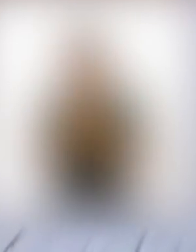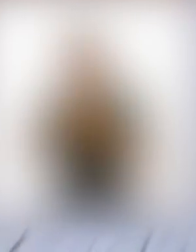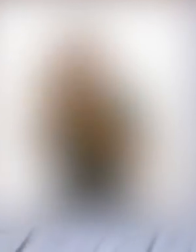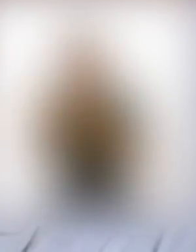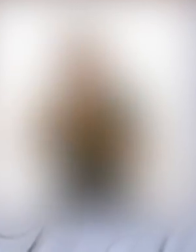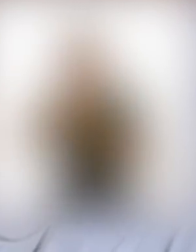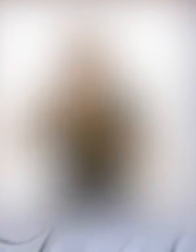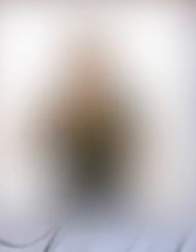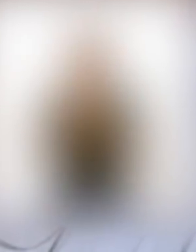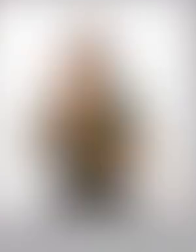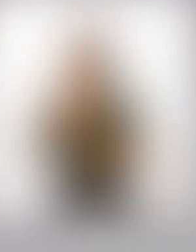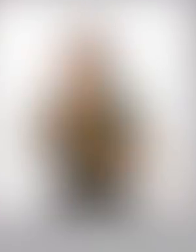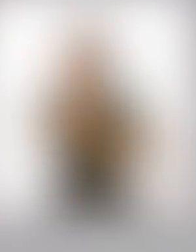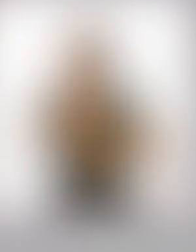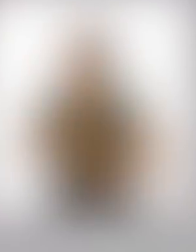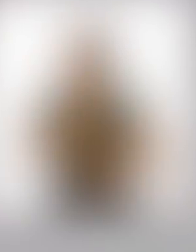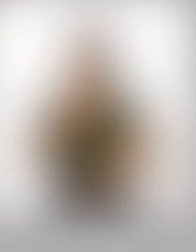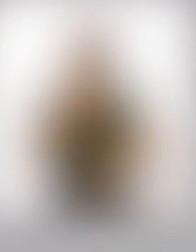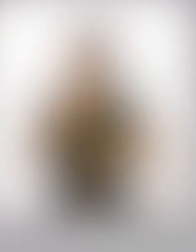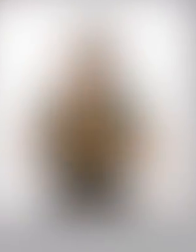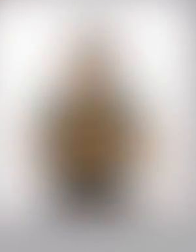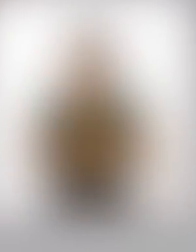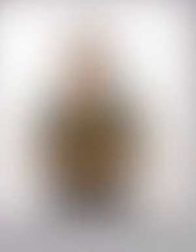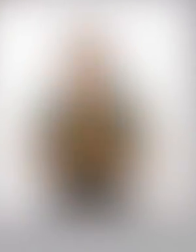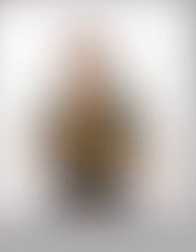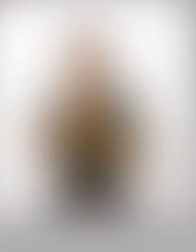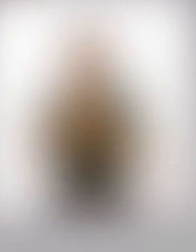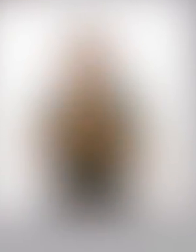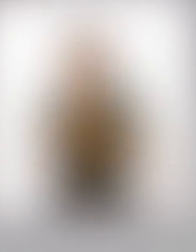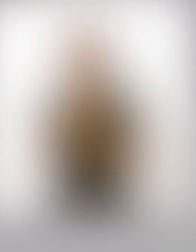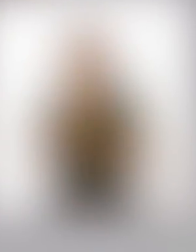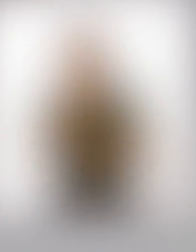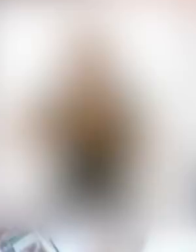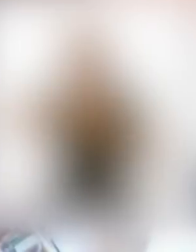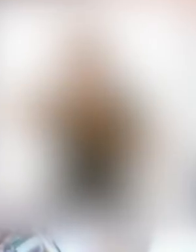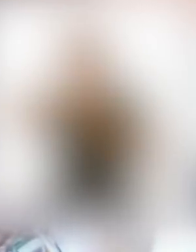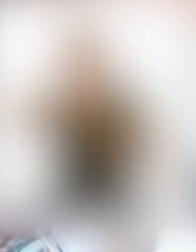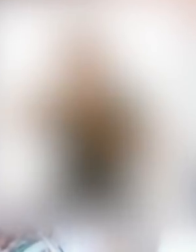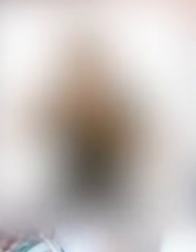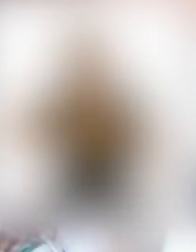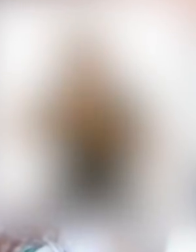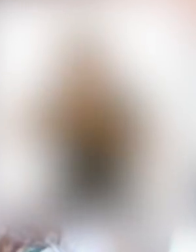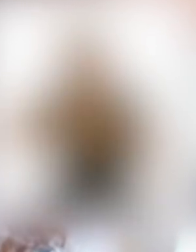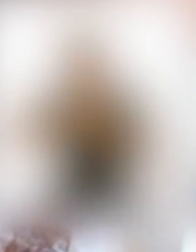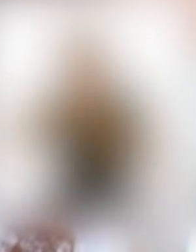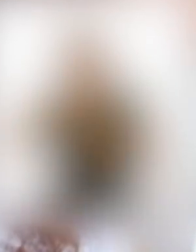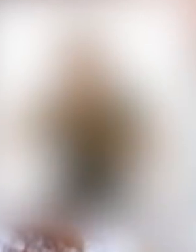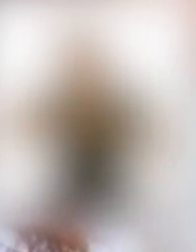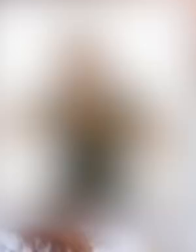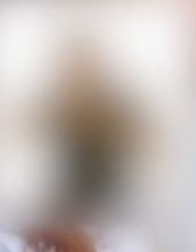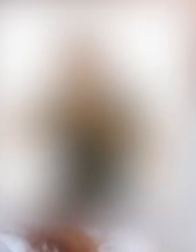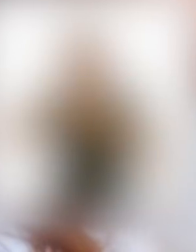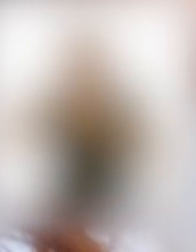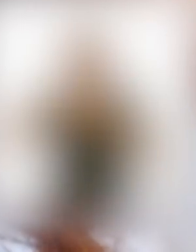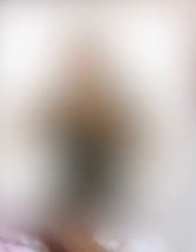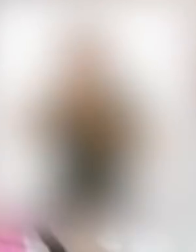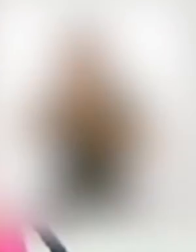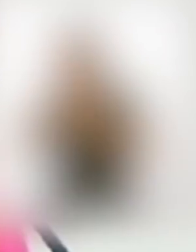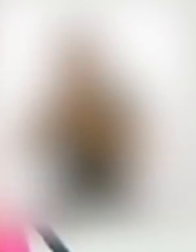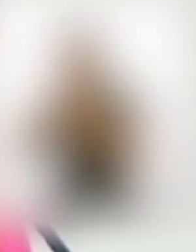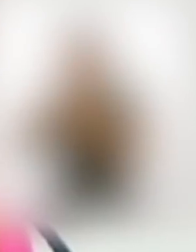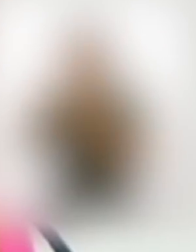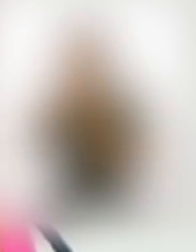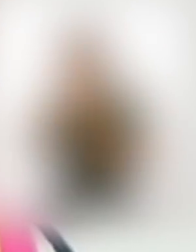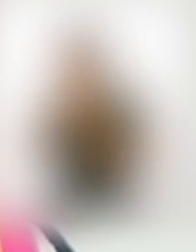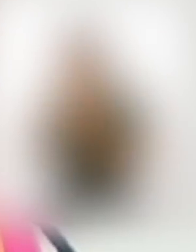exgobernador de Veracruz, Javier Duarte, por su presunta responsabilidad en el desvío de al menos 112 millones de pesos cuando estuvo al